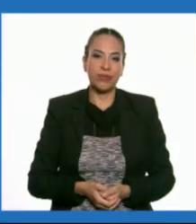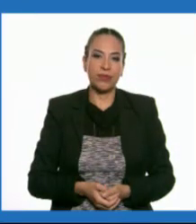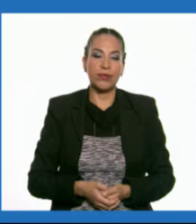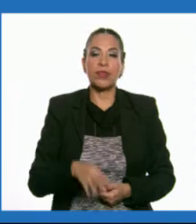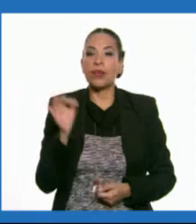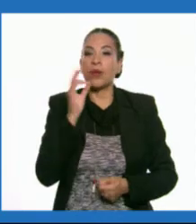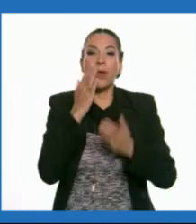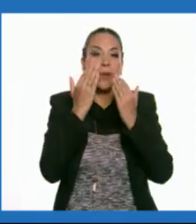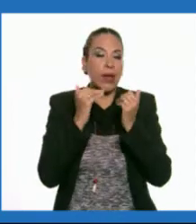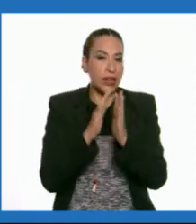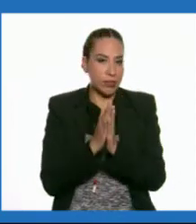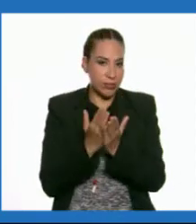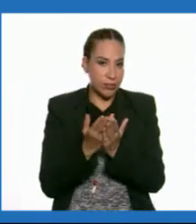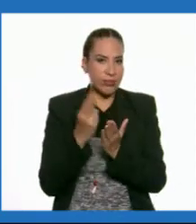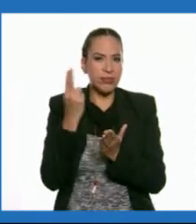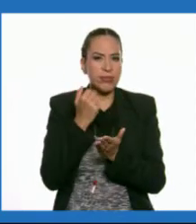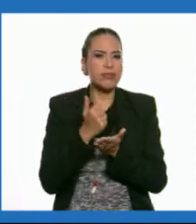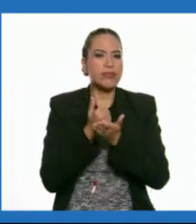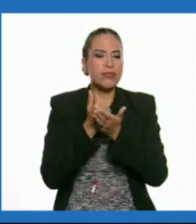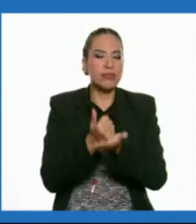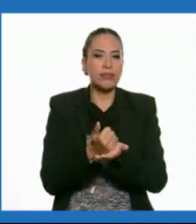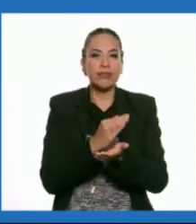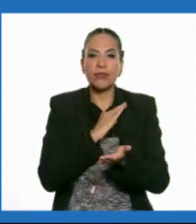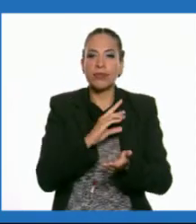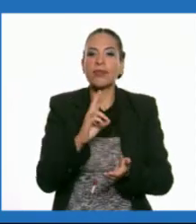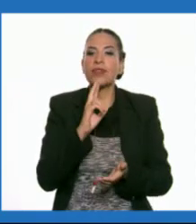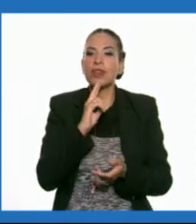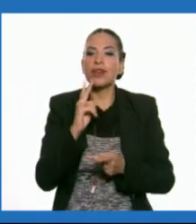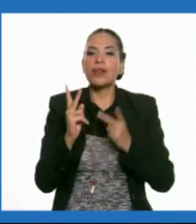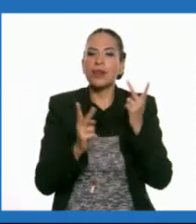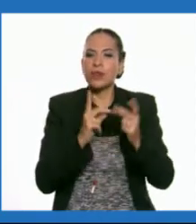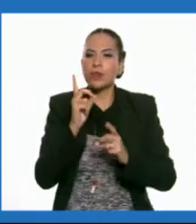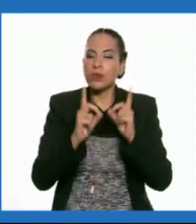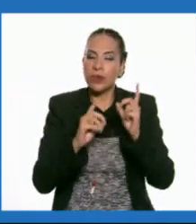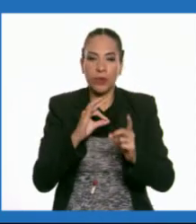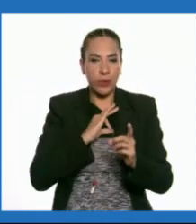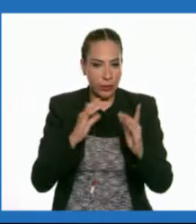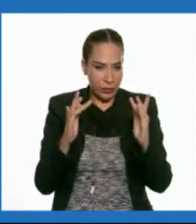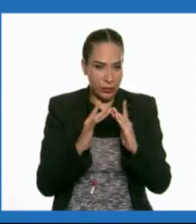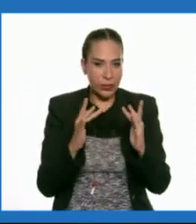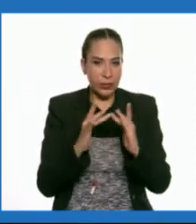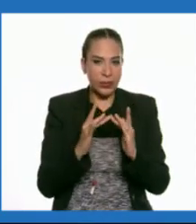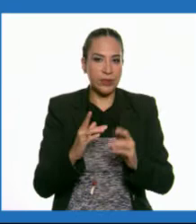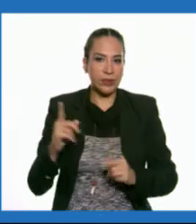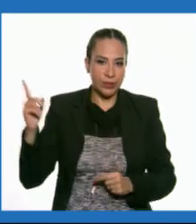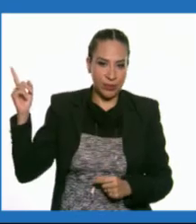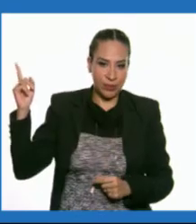Si no tienes el libro de texto o necesitas ayuda para resolver tus dudas, contáctanos.